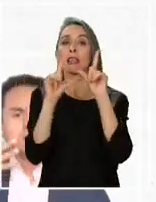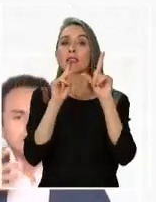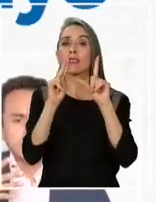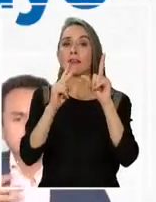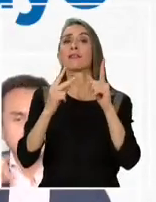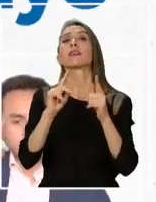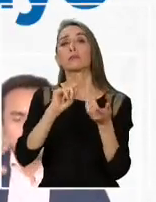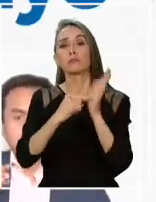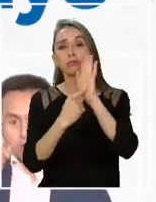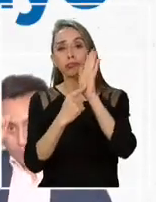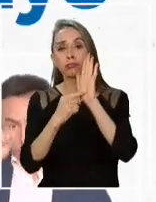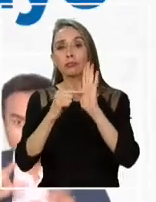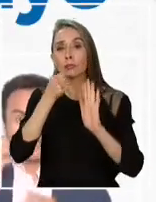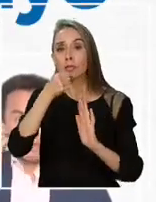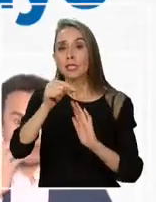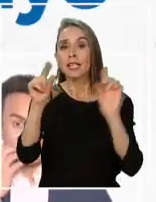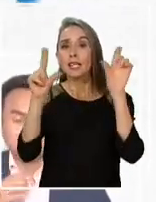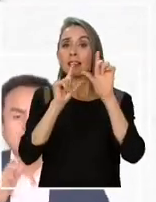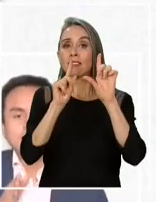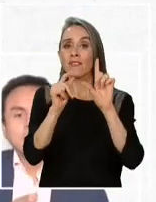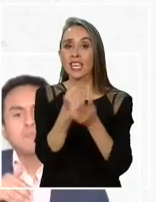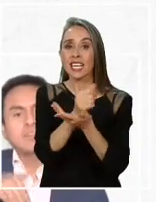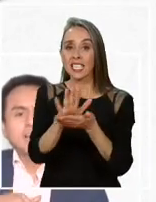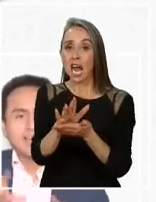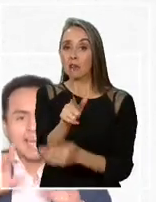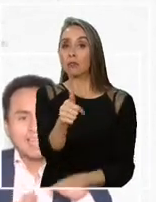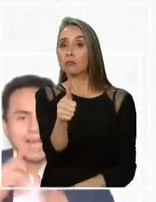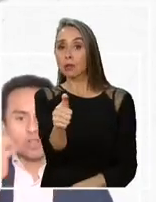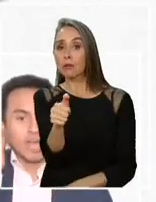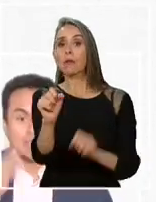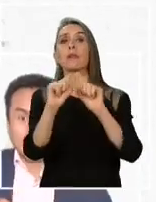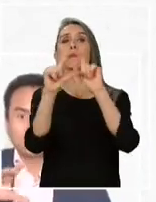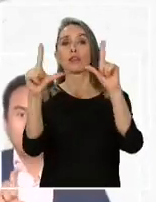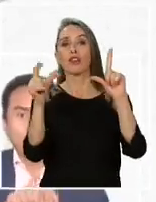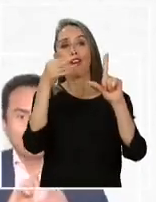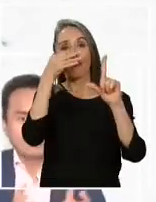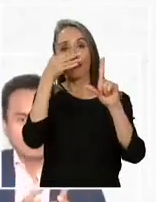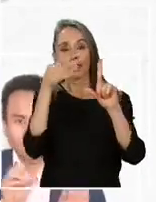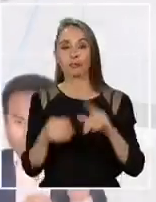parte de la programación en televisión abierta. Deberás votar por los candidatos y candidatas al Consejo Constitucional.